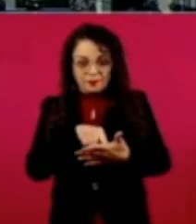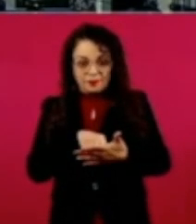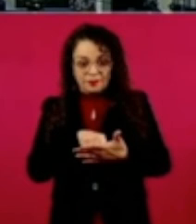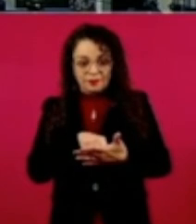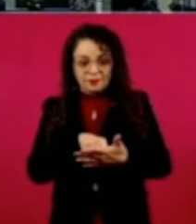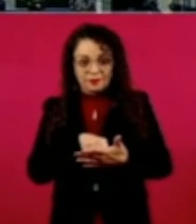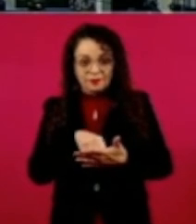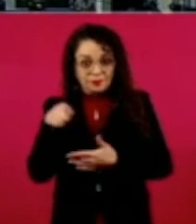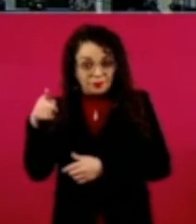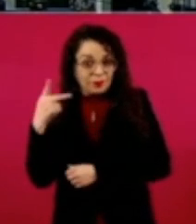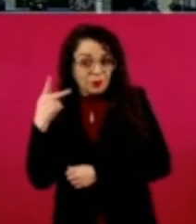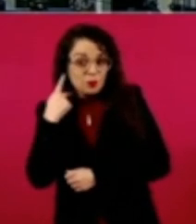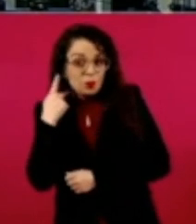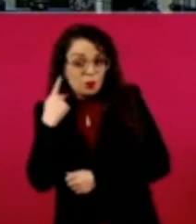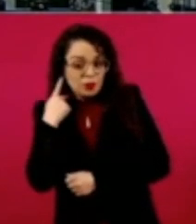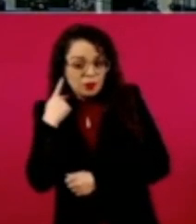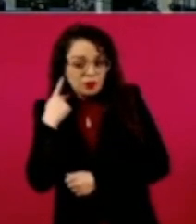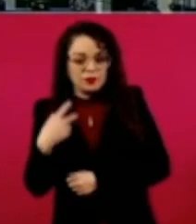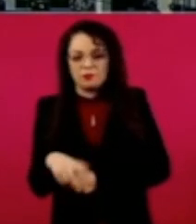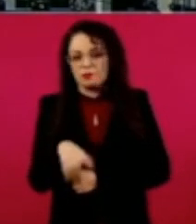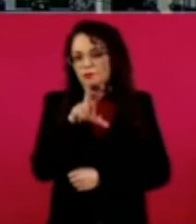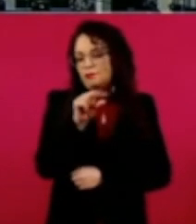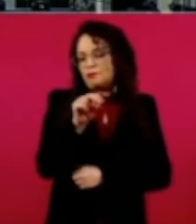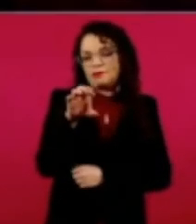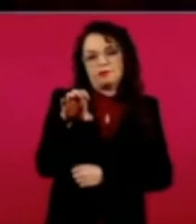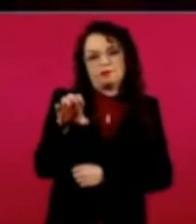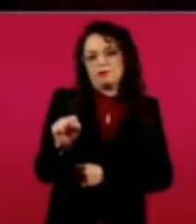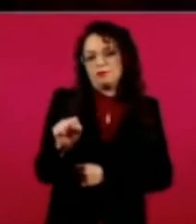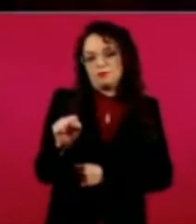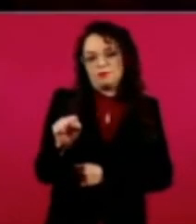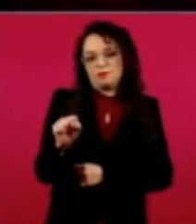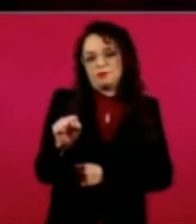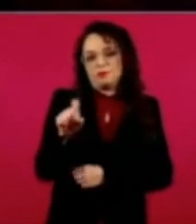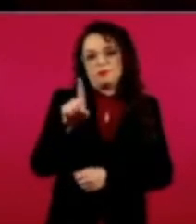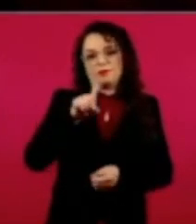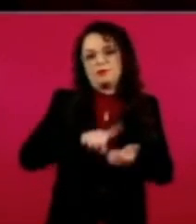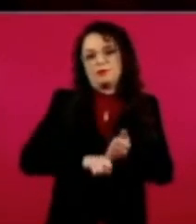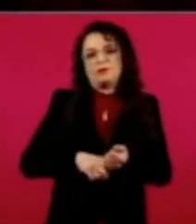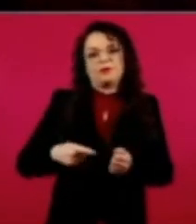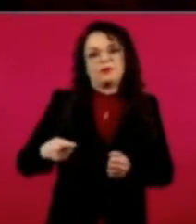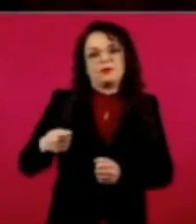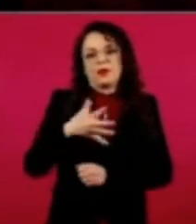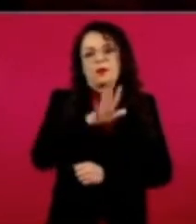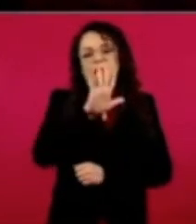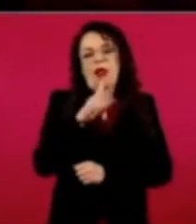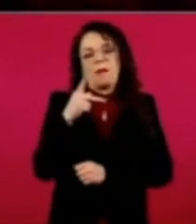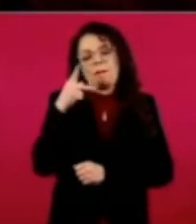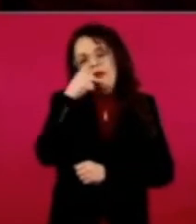pedagogía, o sea, es academia.